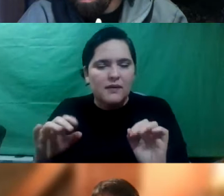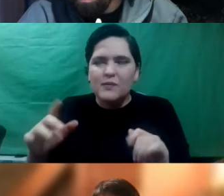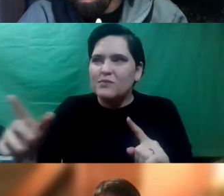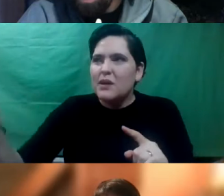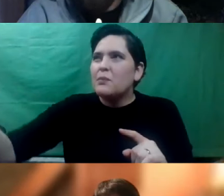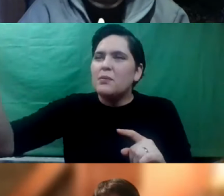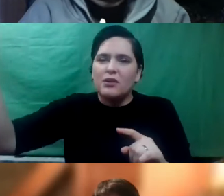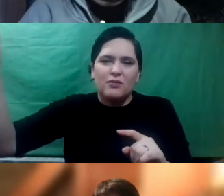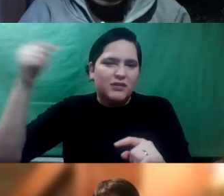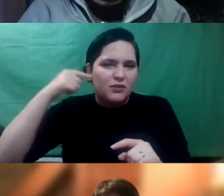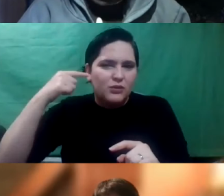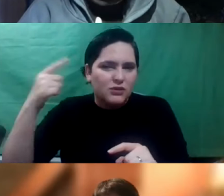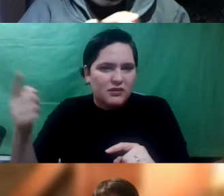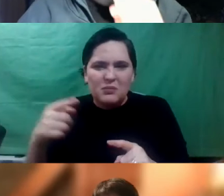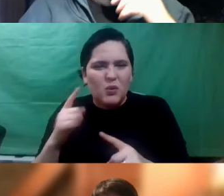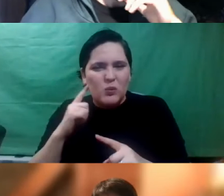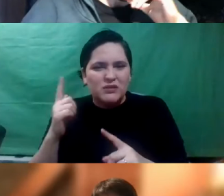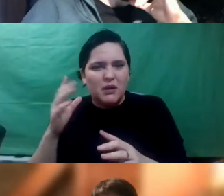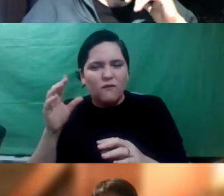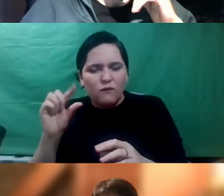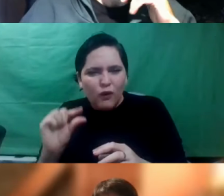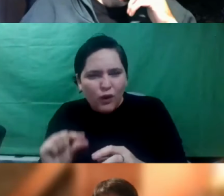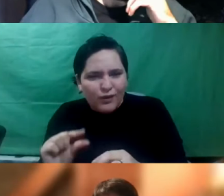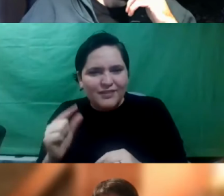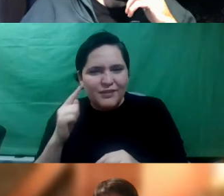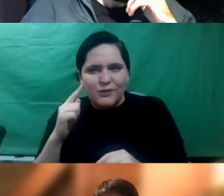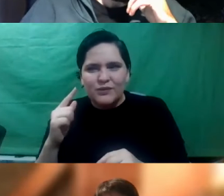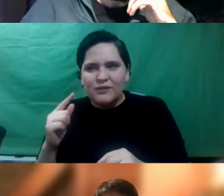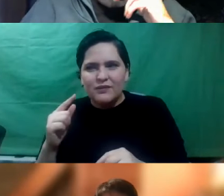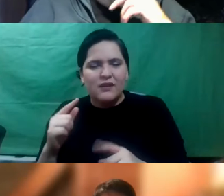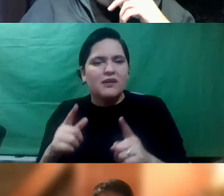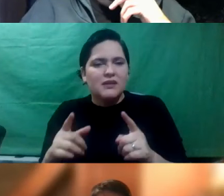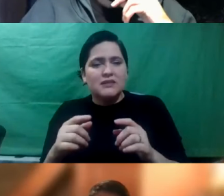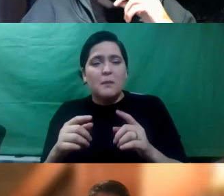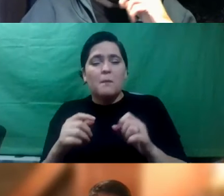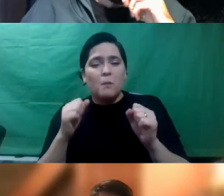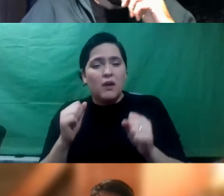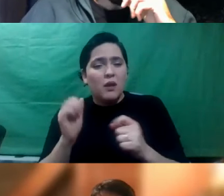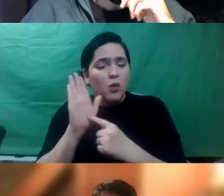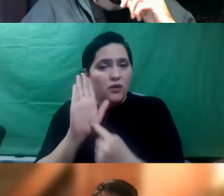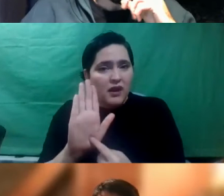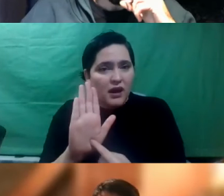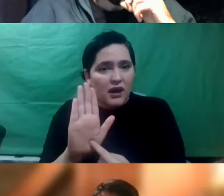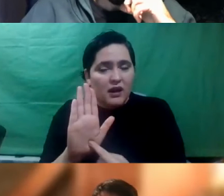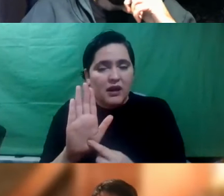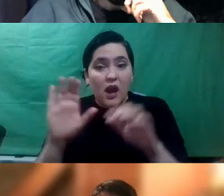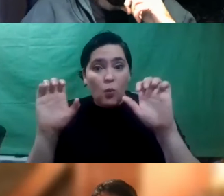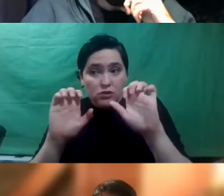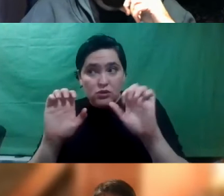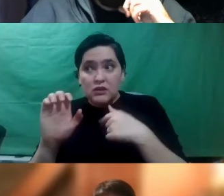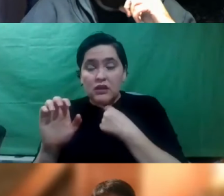A grandes rasgos, bueno, puedo mostrar las ecuaciones si